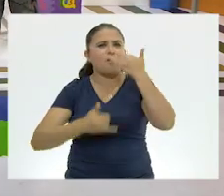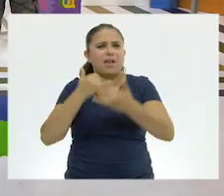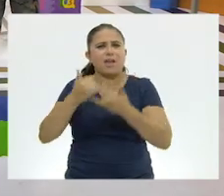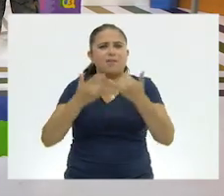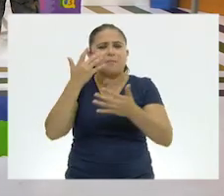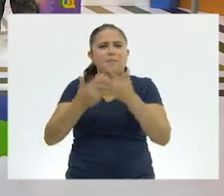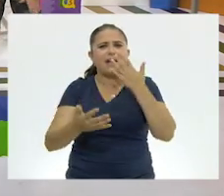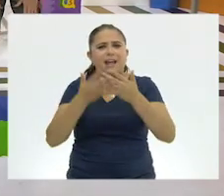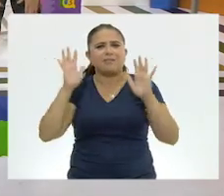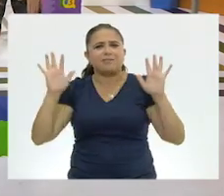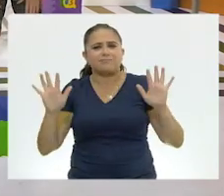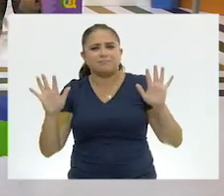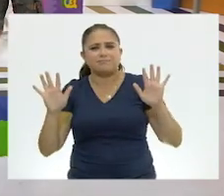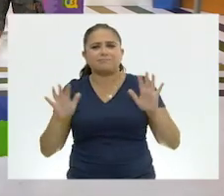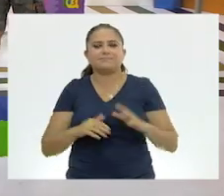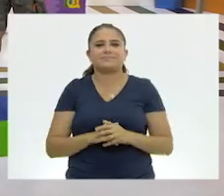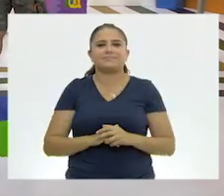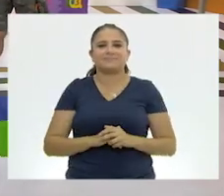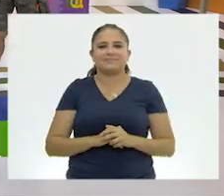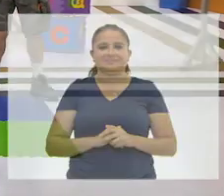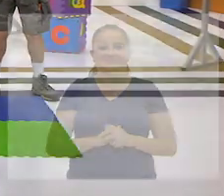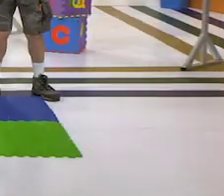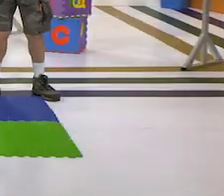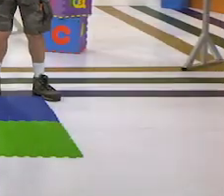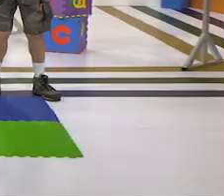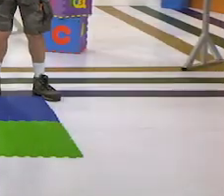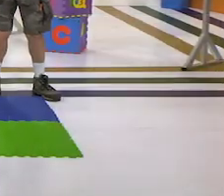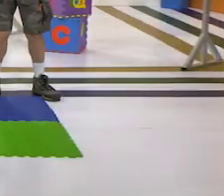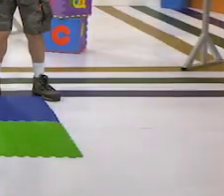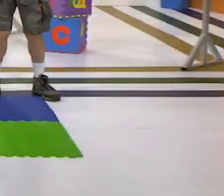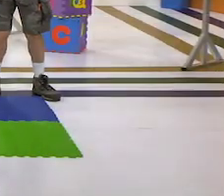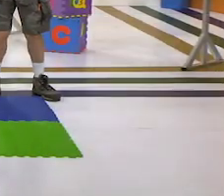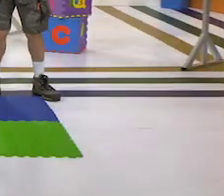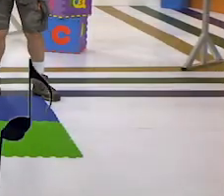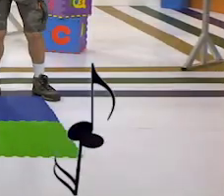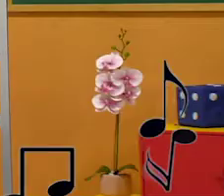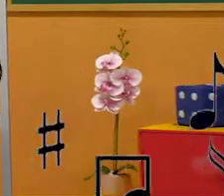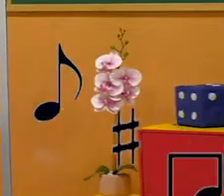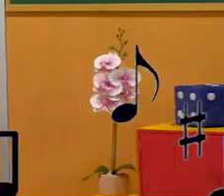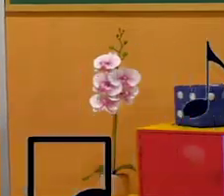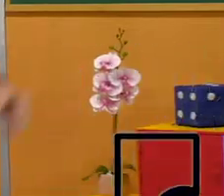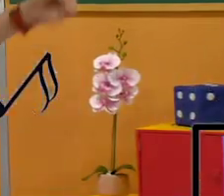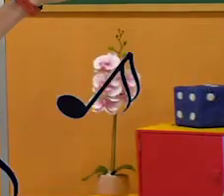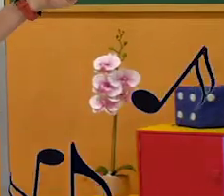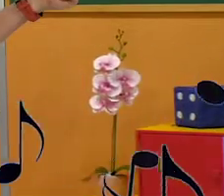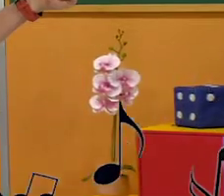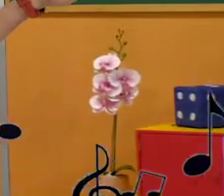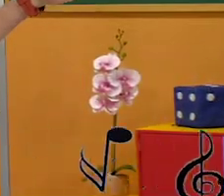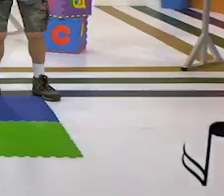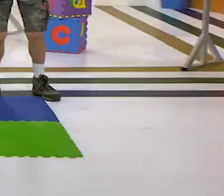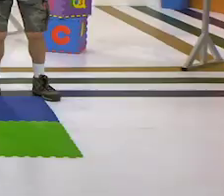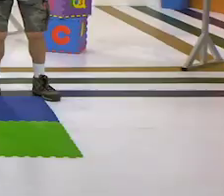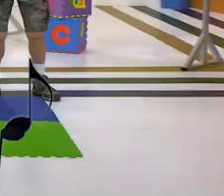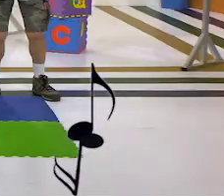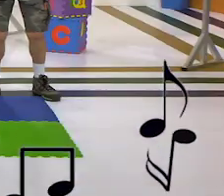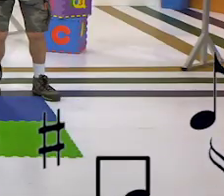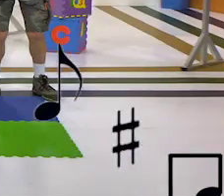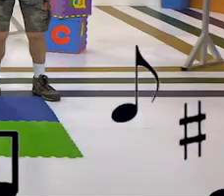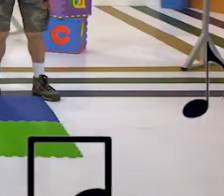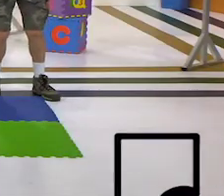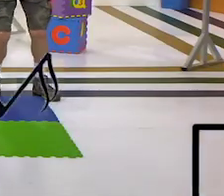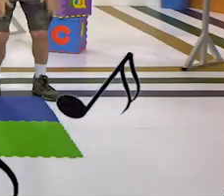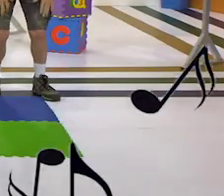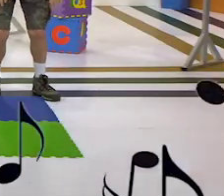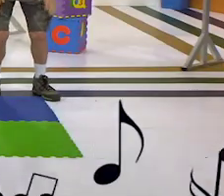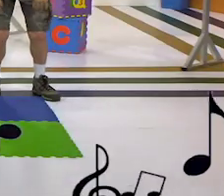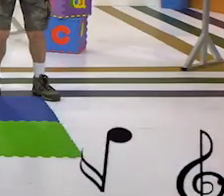manos. Decimos, don, don, dara. Don, don, dara. Darón, don, dara. Darón, don,